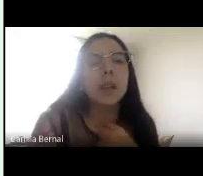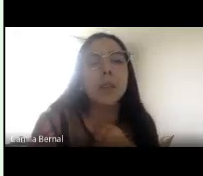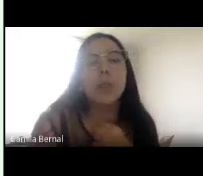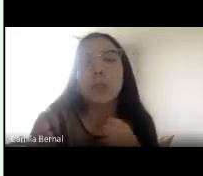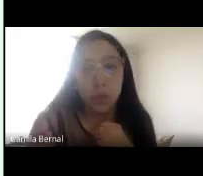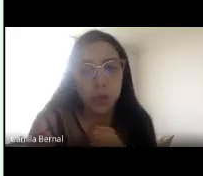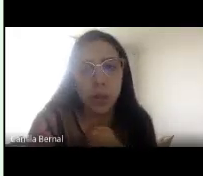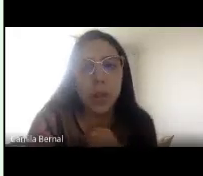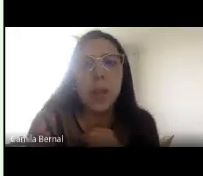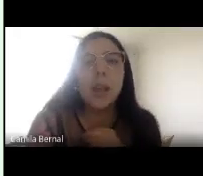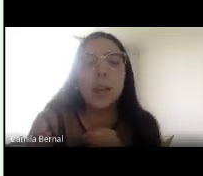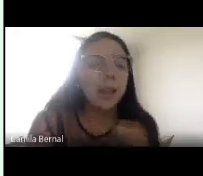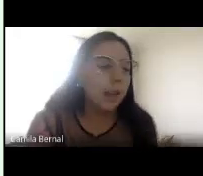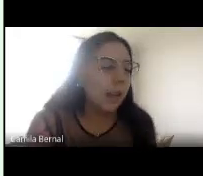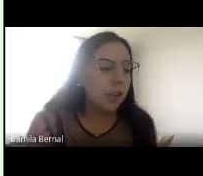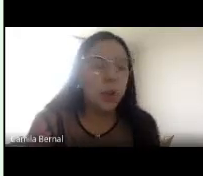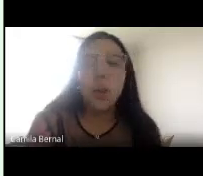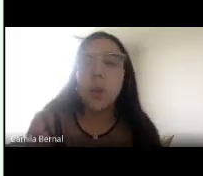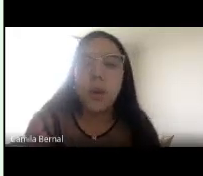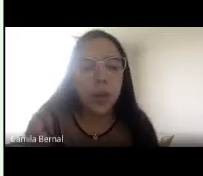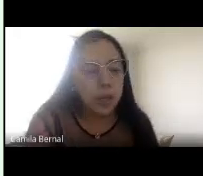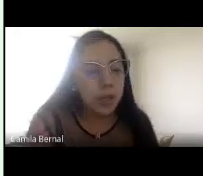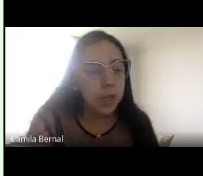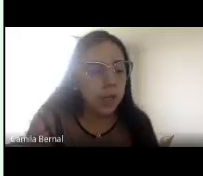una resolución que rige